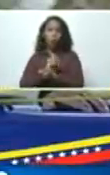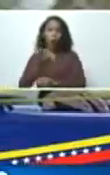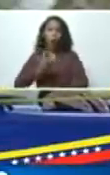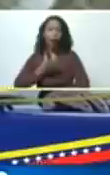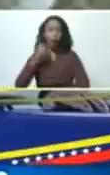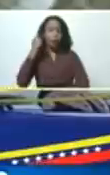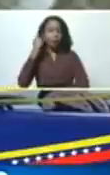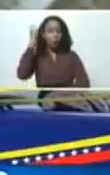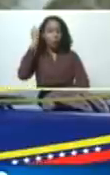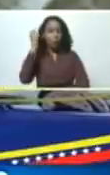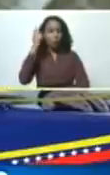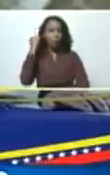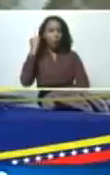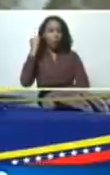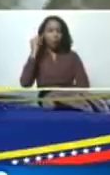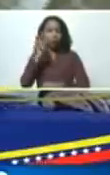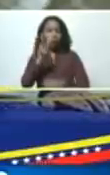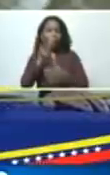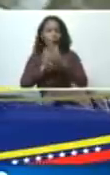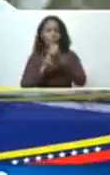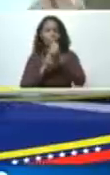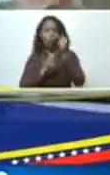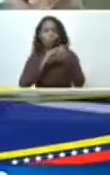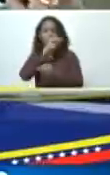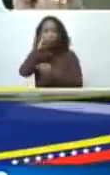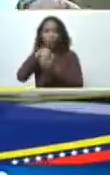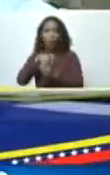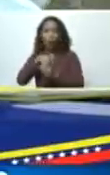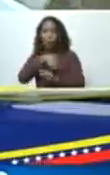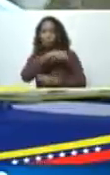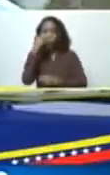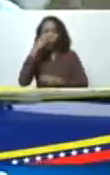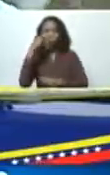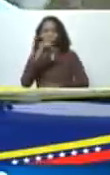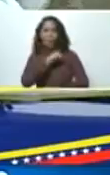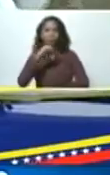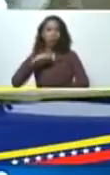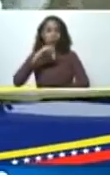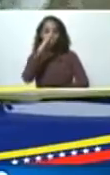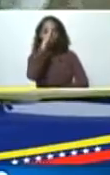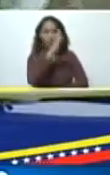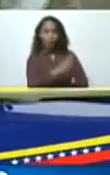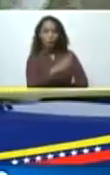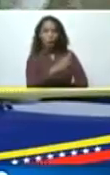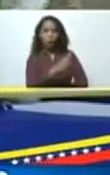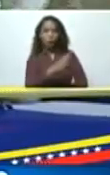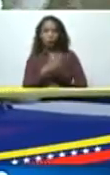alcaldesa y una diputada metida en narcotráfico personalmente, directamente, y